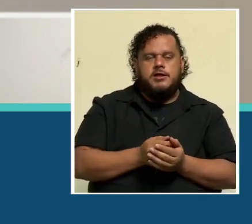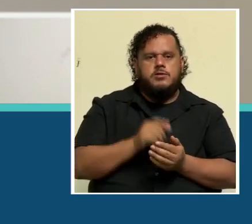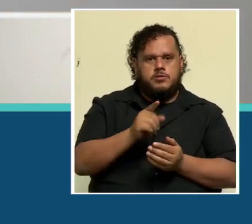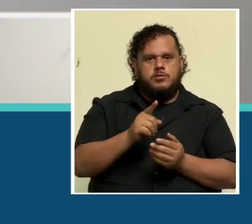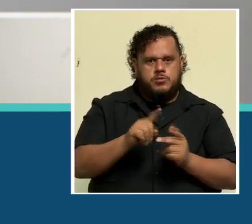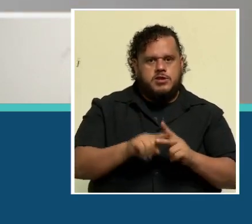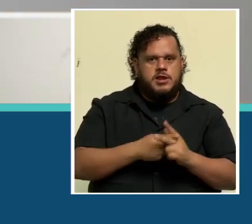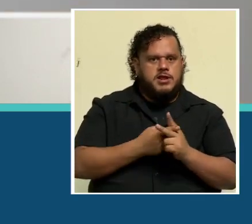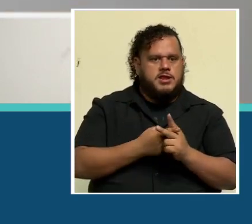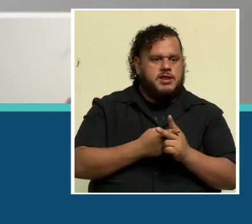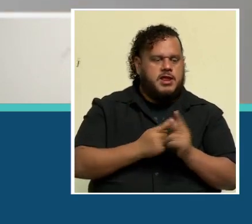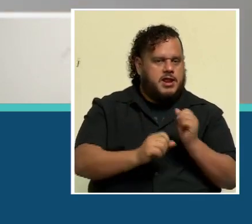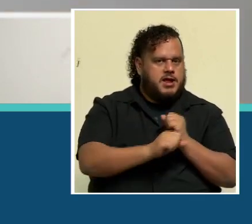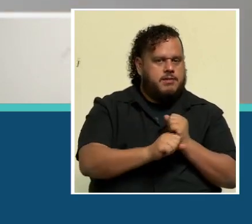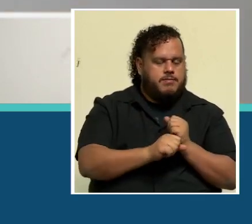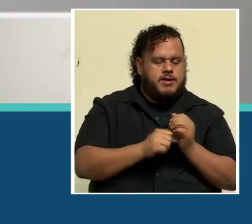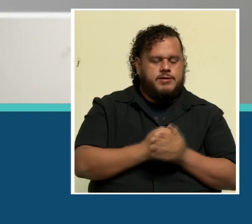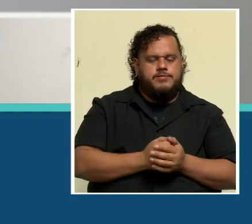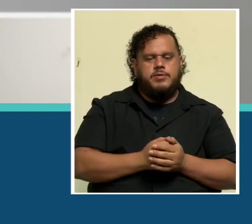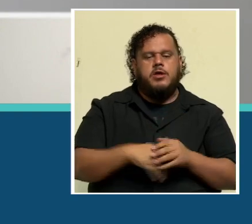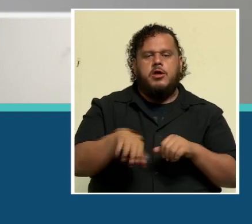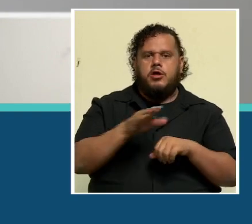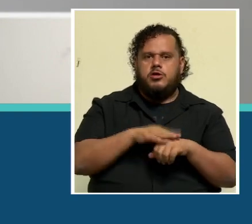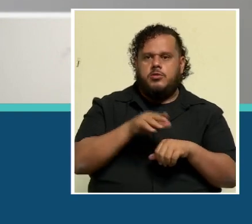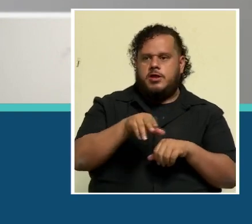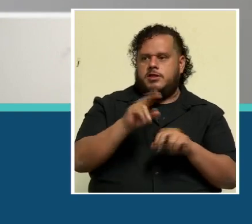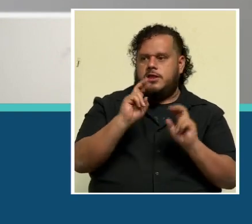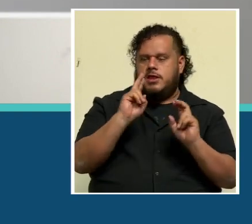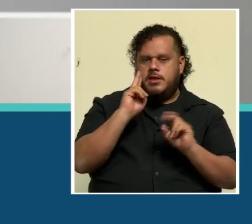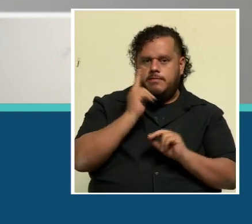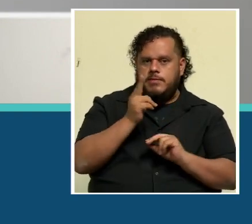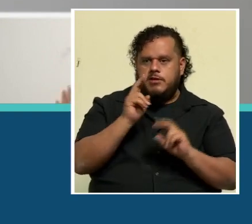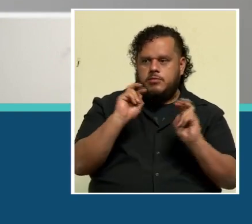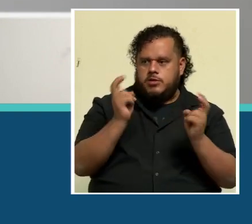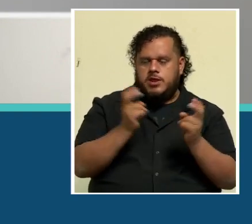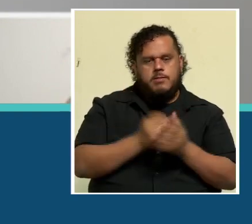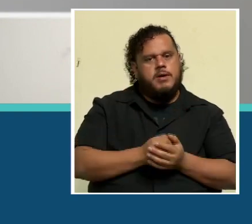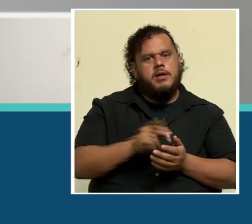la campaña. Con respecto a este mismo tema, don Ronald,